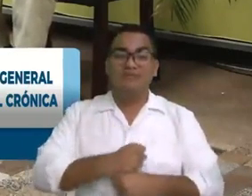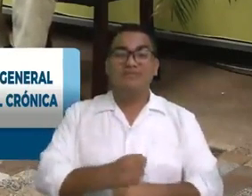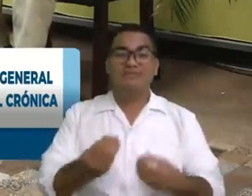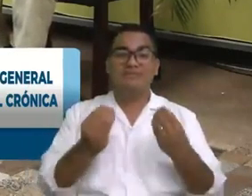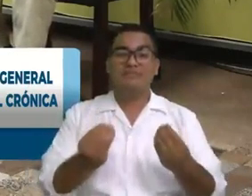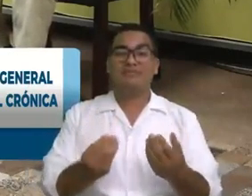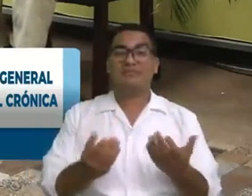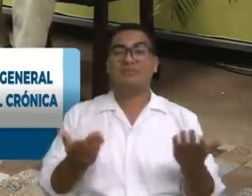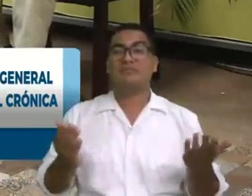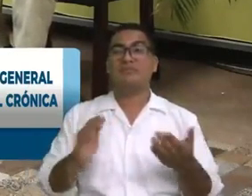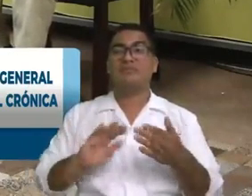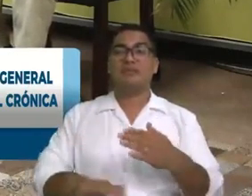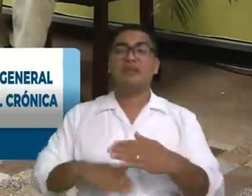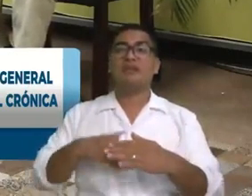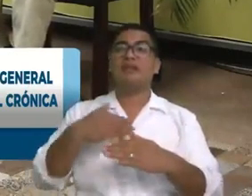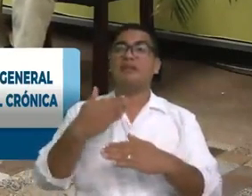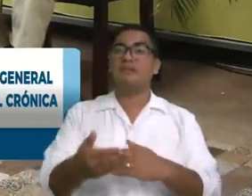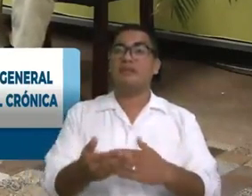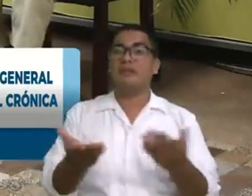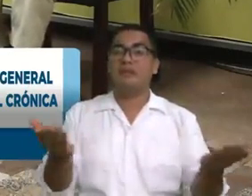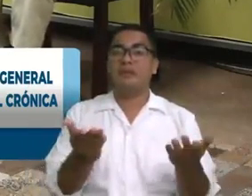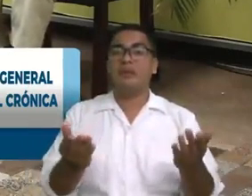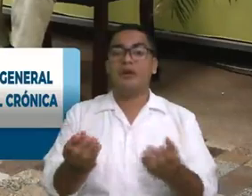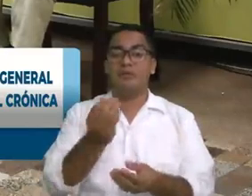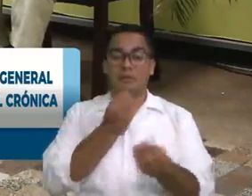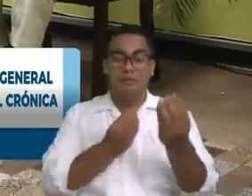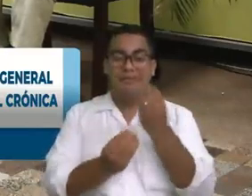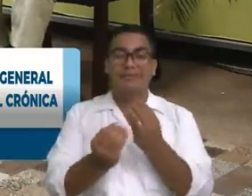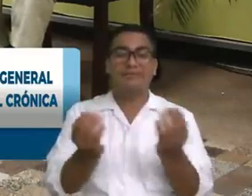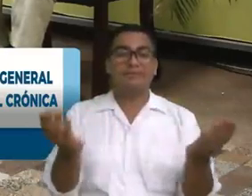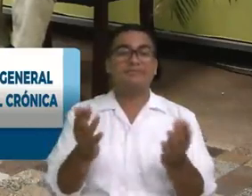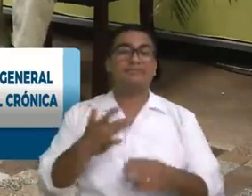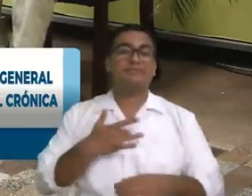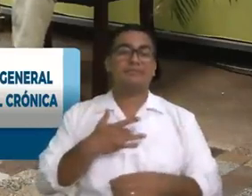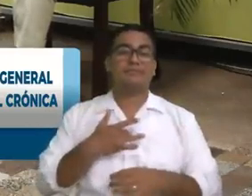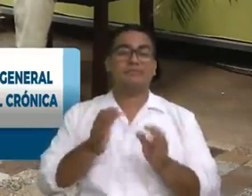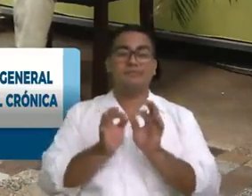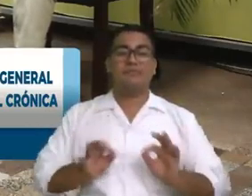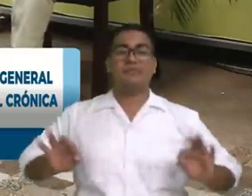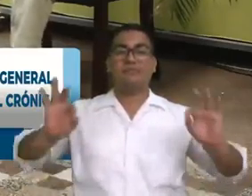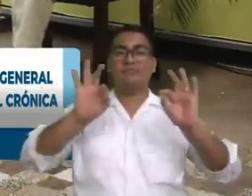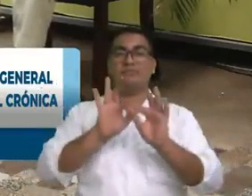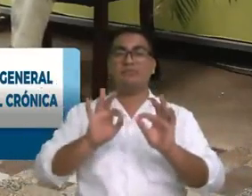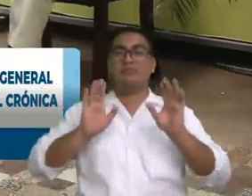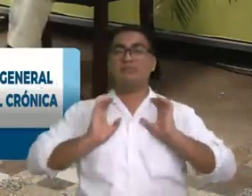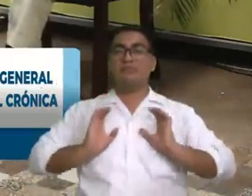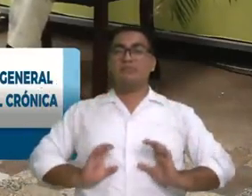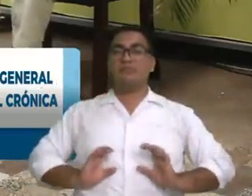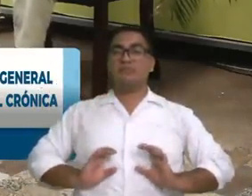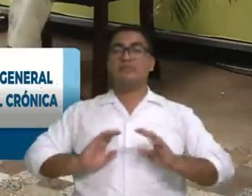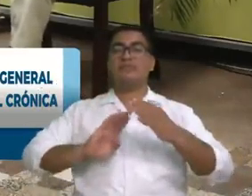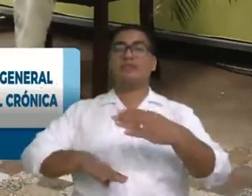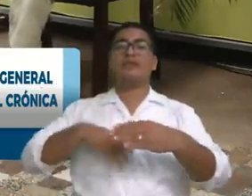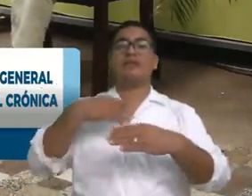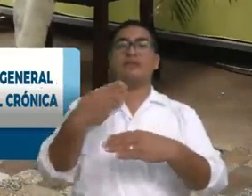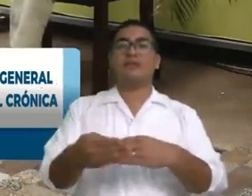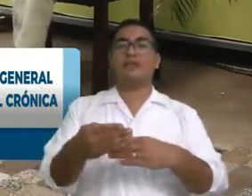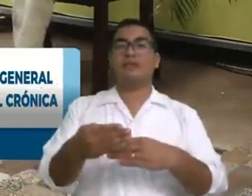después necesita comer la comida que es necesario para su organismo. Entonces ya después